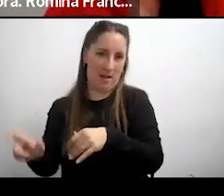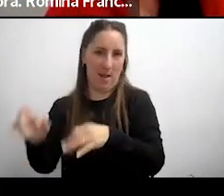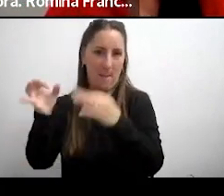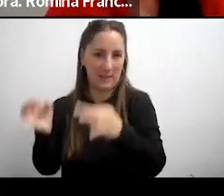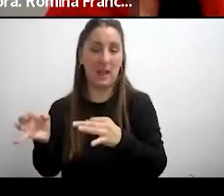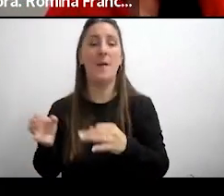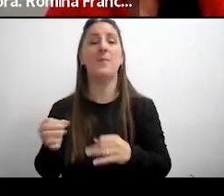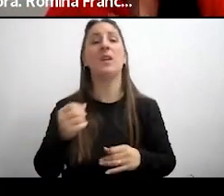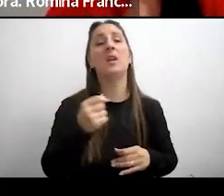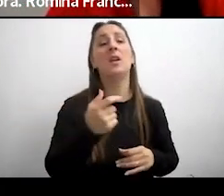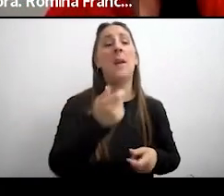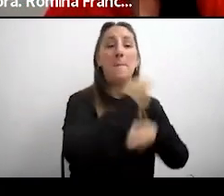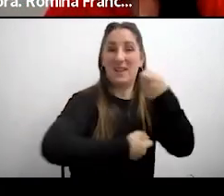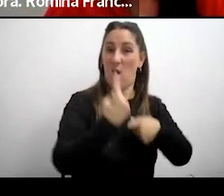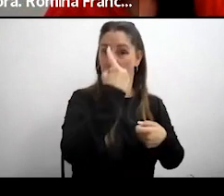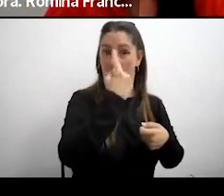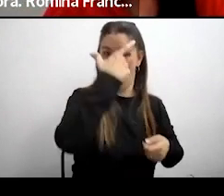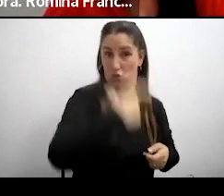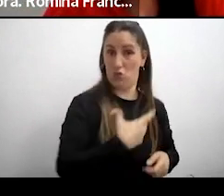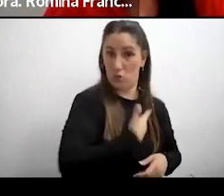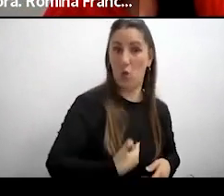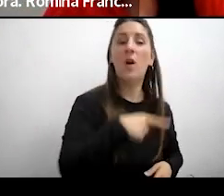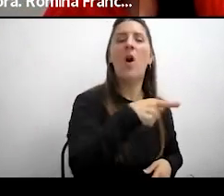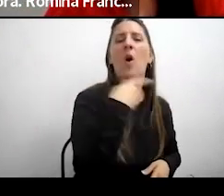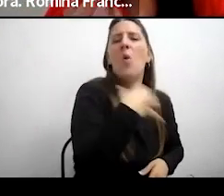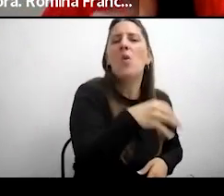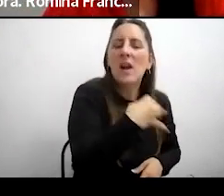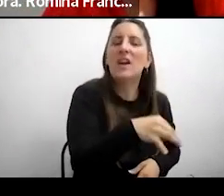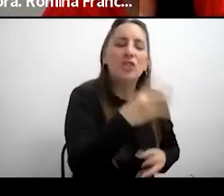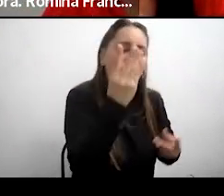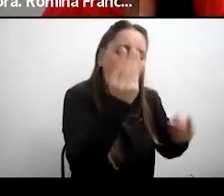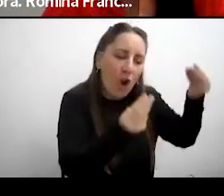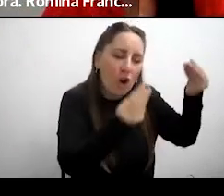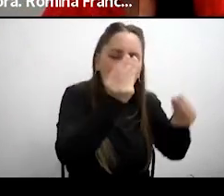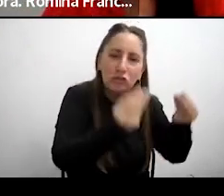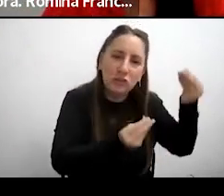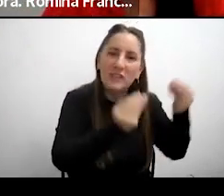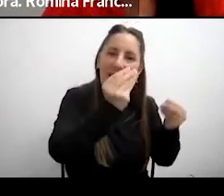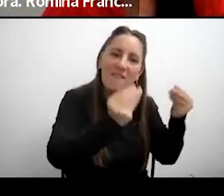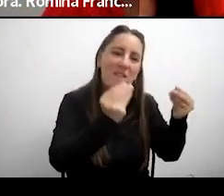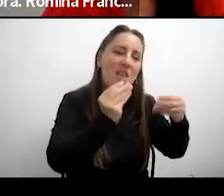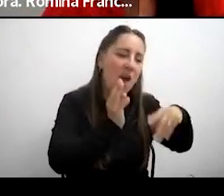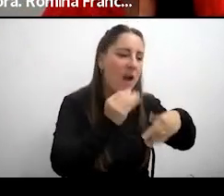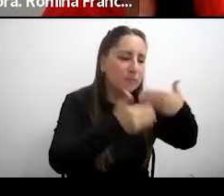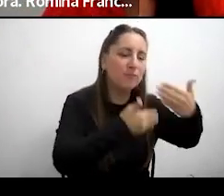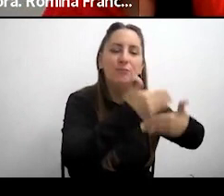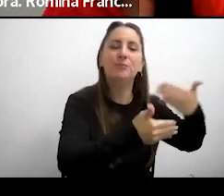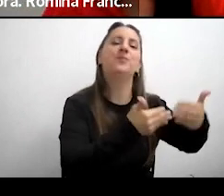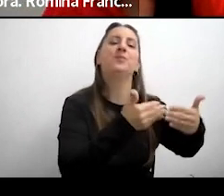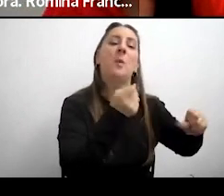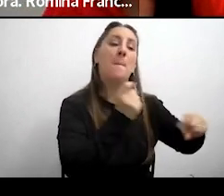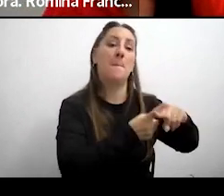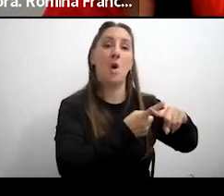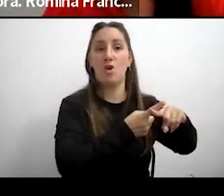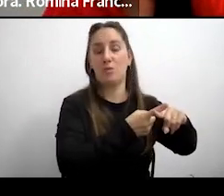las unipersonales, tenemos este deber de llevar la contabilidad que se los venía mencionando por la